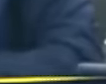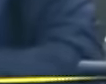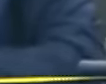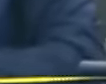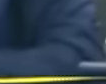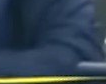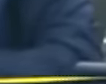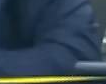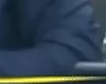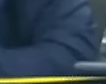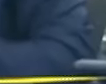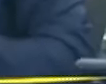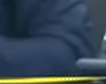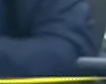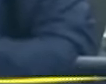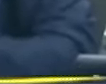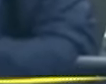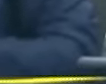presidente,